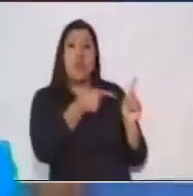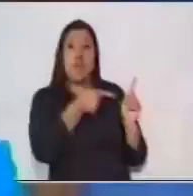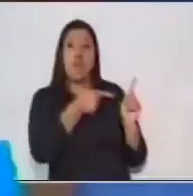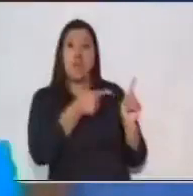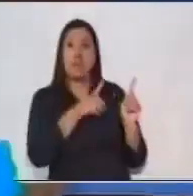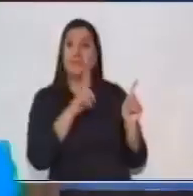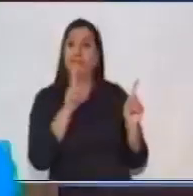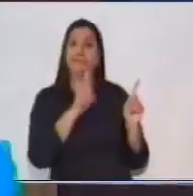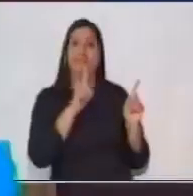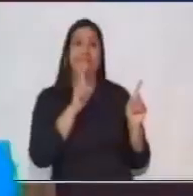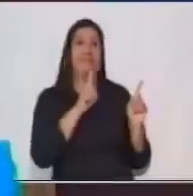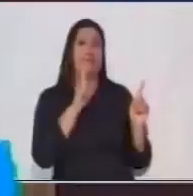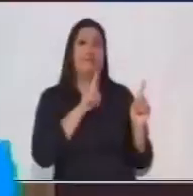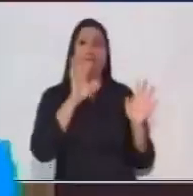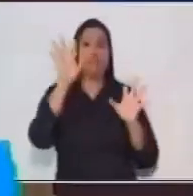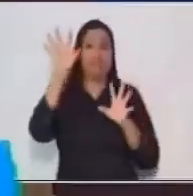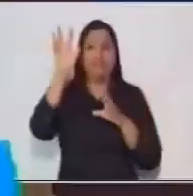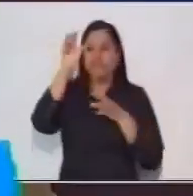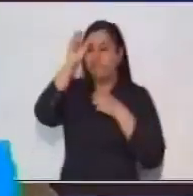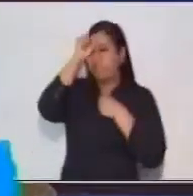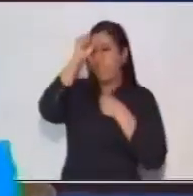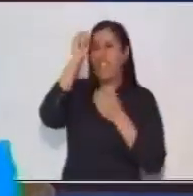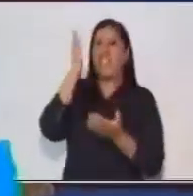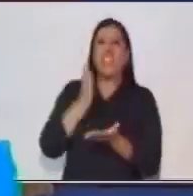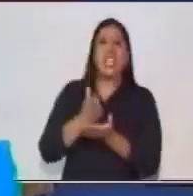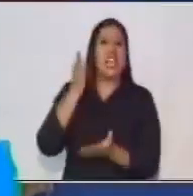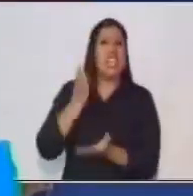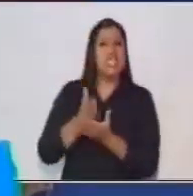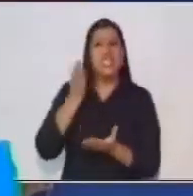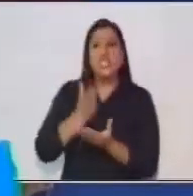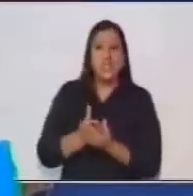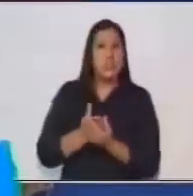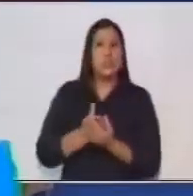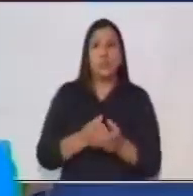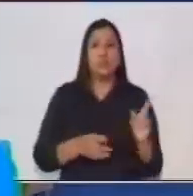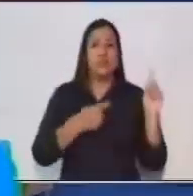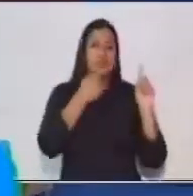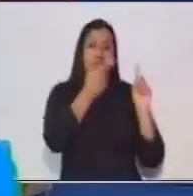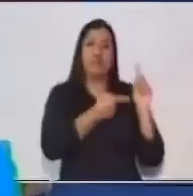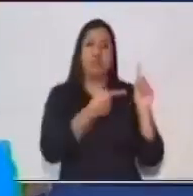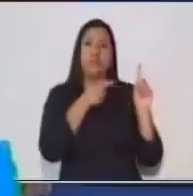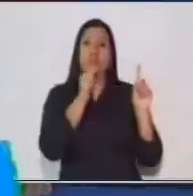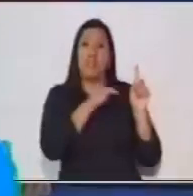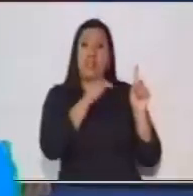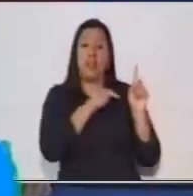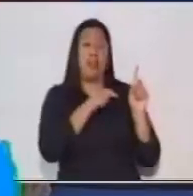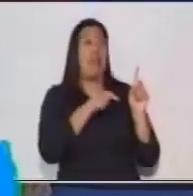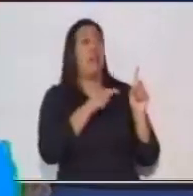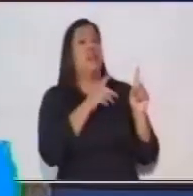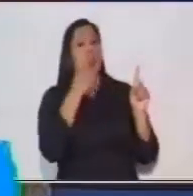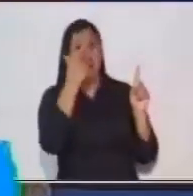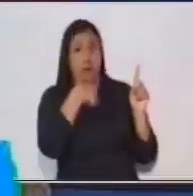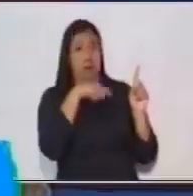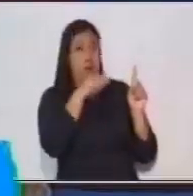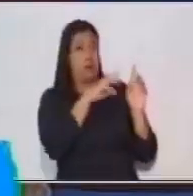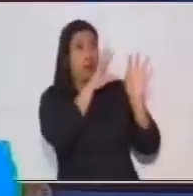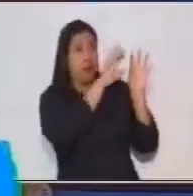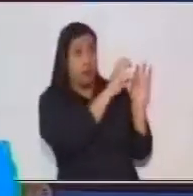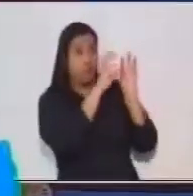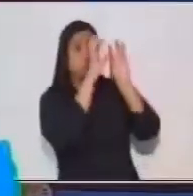no sigue las indicaciones de Cleo y provoca a las abejas, a lo cual